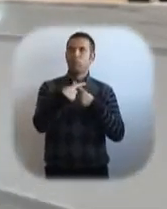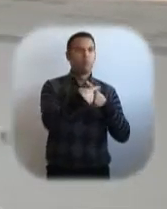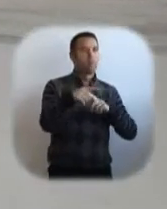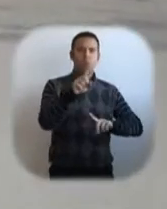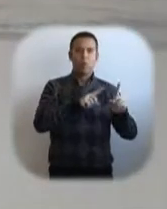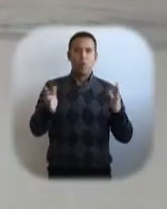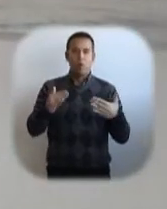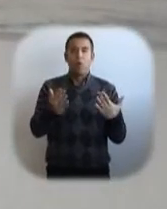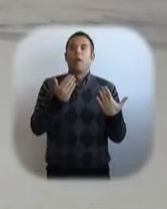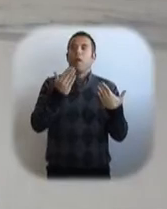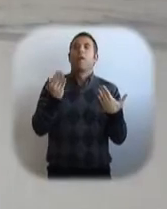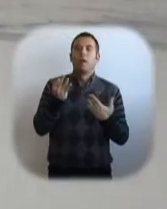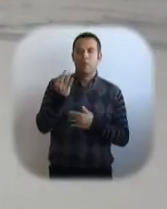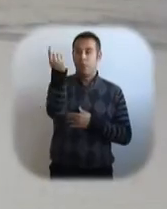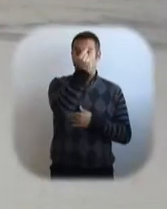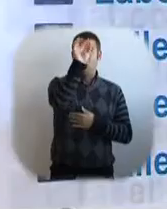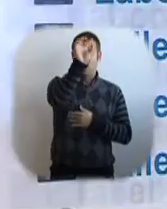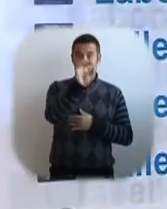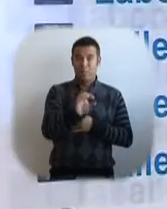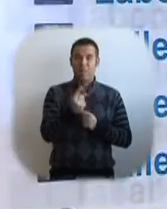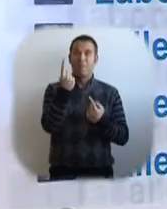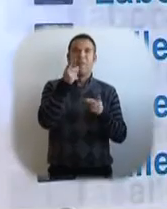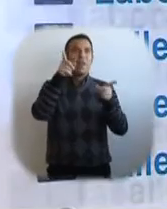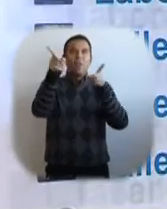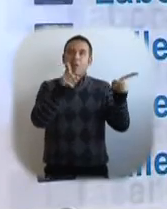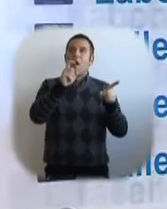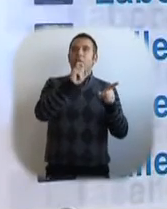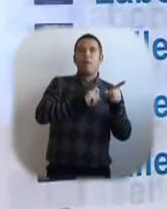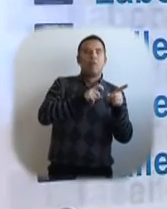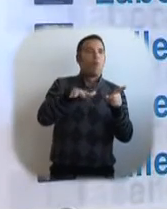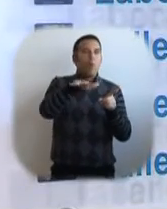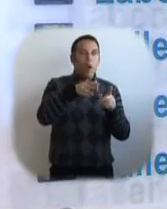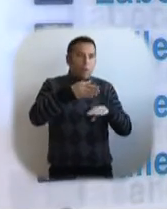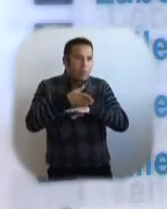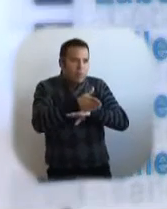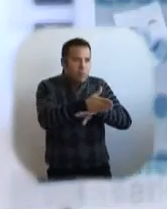ciudadanos, gracias a sistemas de pictogramas y directorios de servicios que